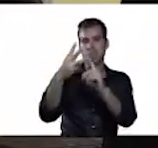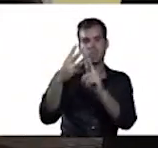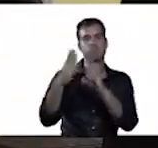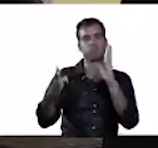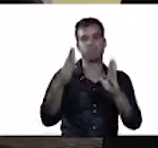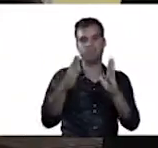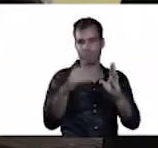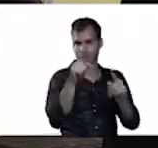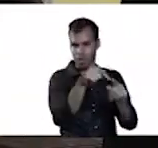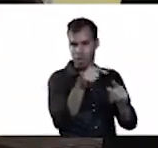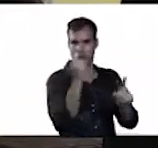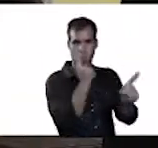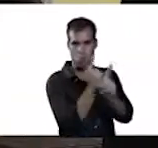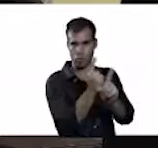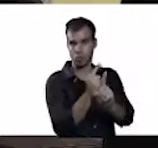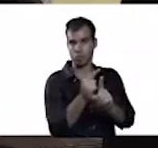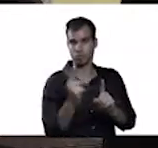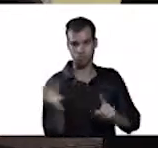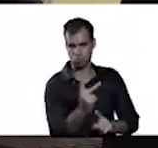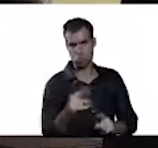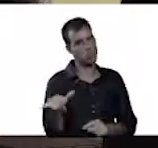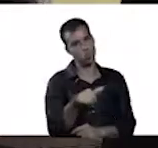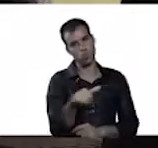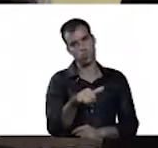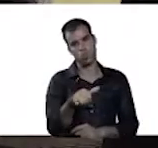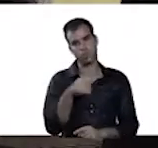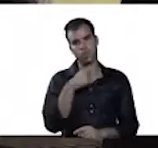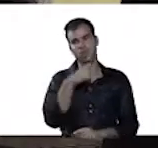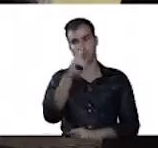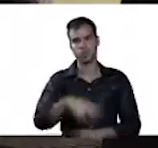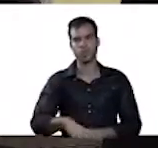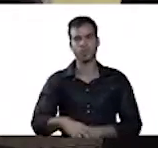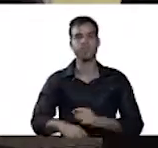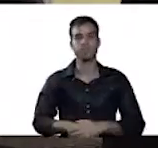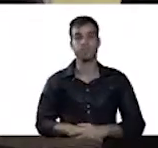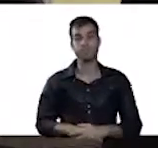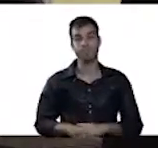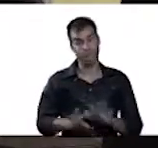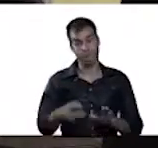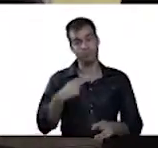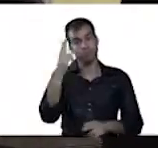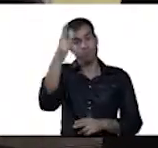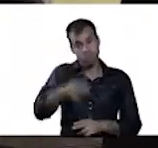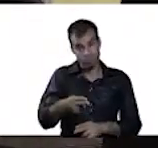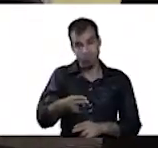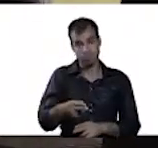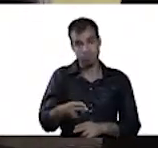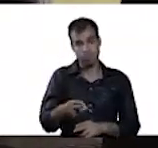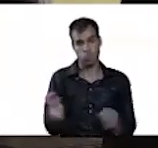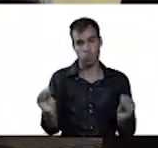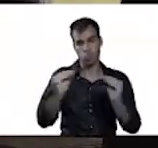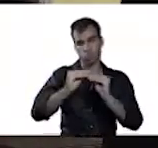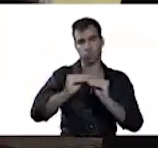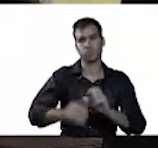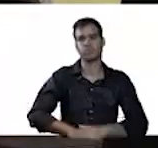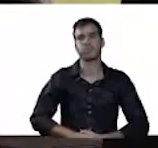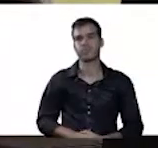encuentro. De ahí es que se ha hecho una sola orientación para este semestre.